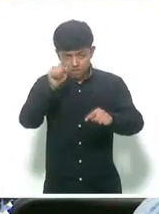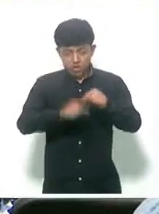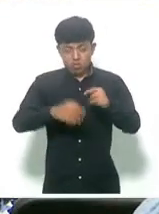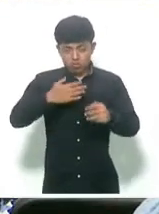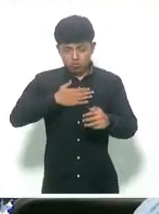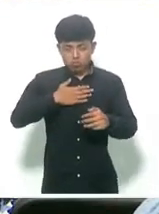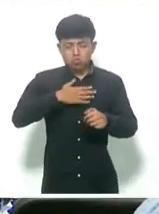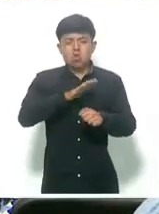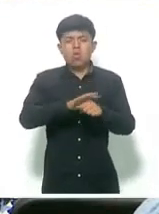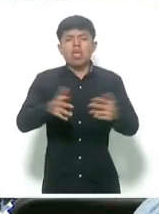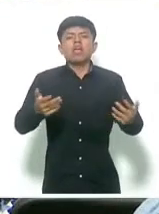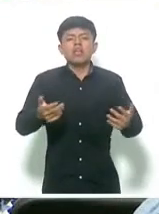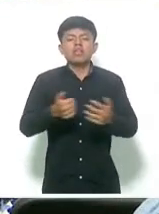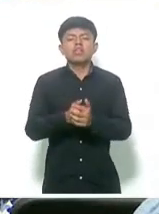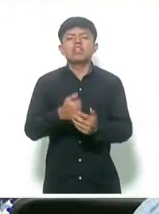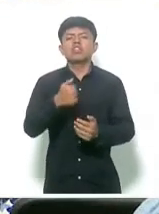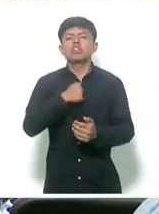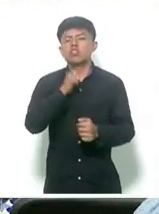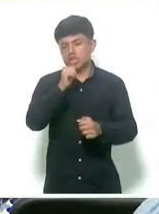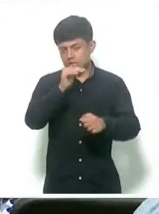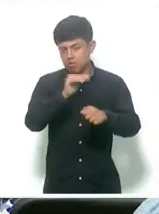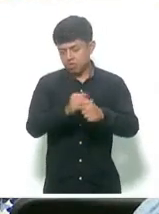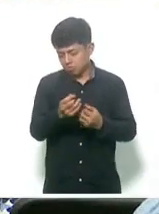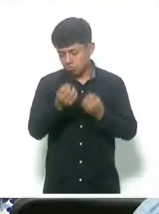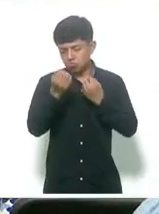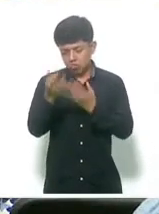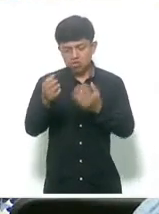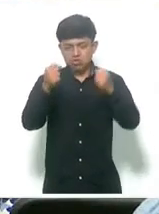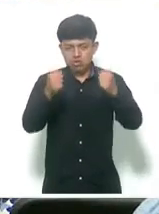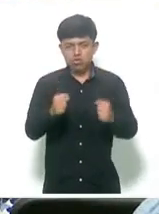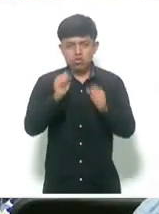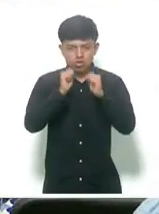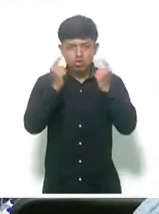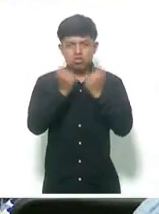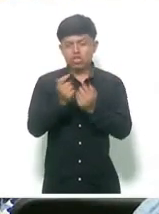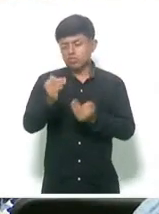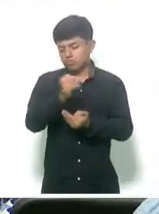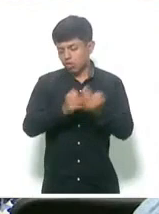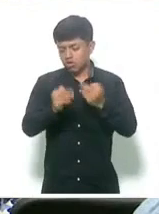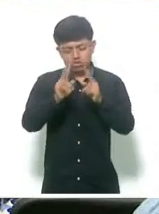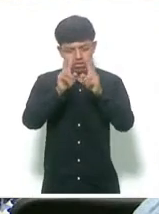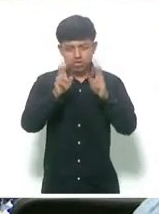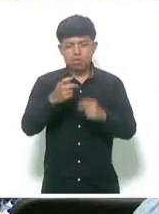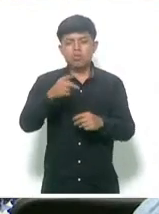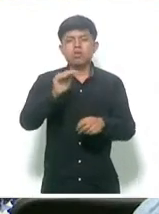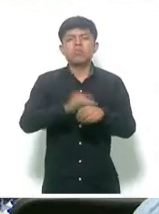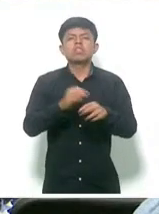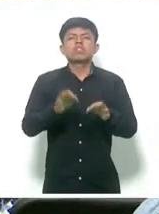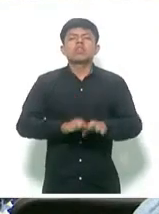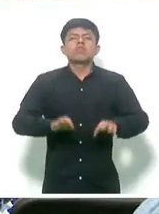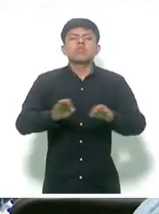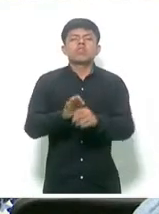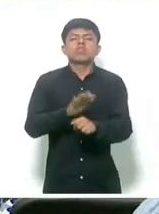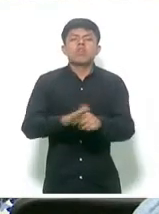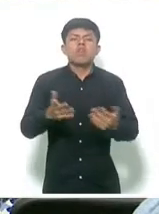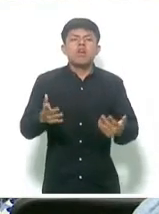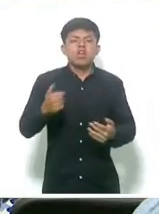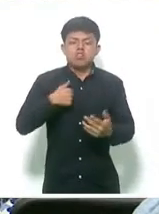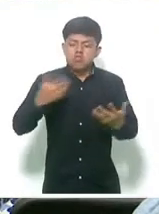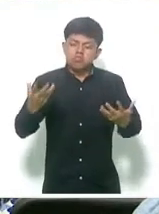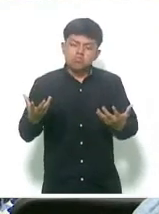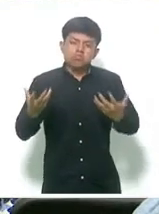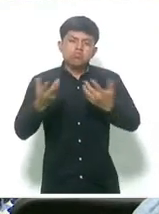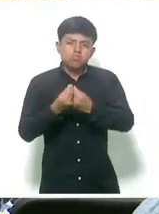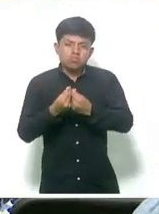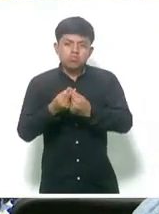el aquel que debe de estar dándole seguridad a la la sociedad en todos en todos sus aspectos pero lo más importante aquí es que me integro con